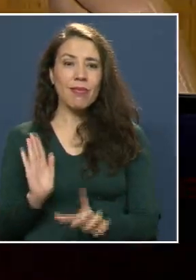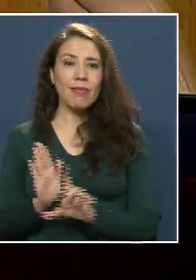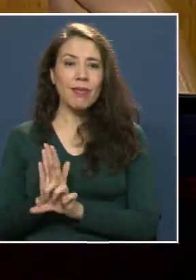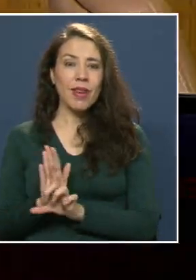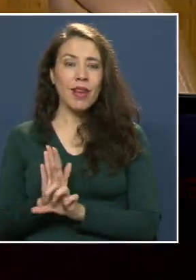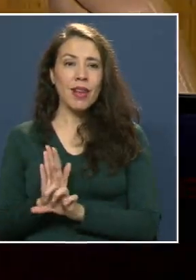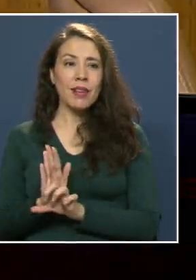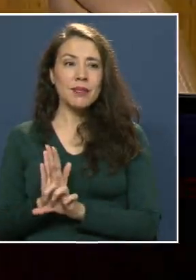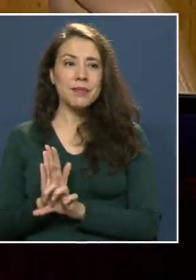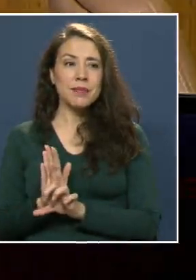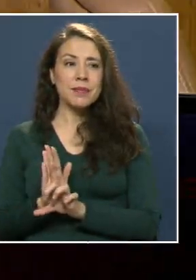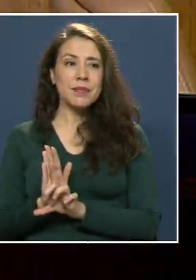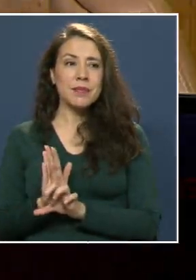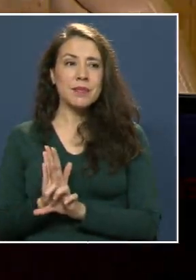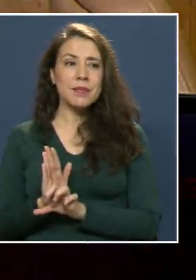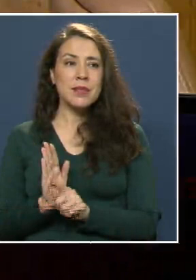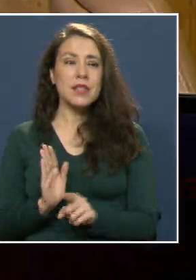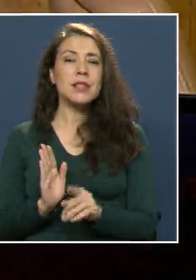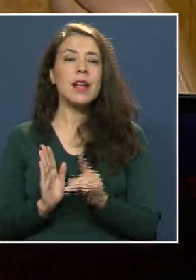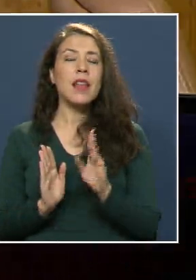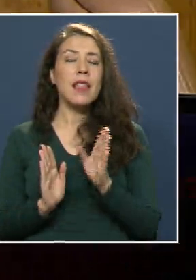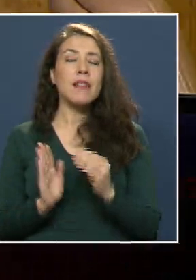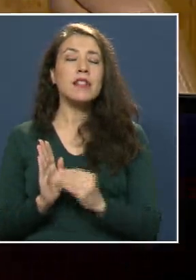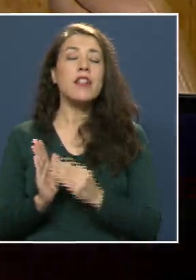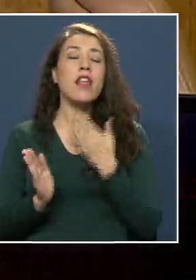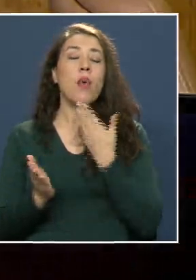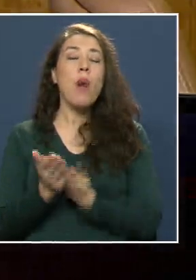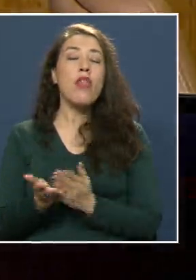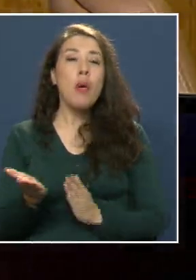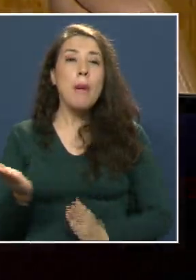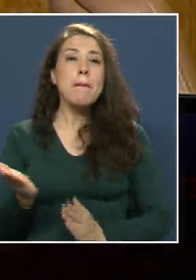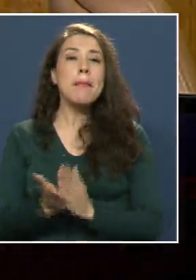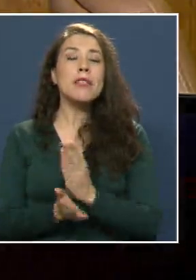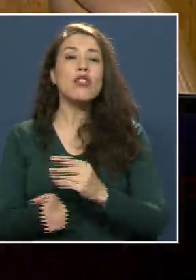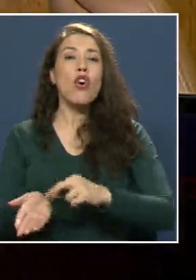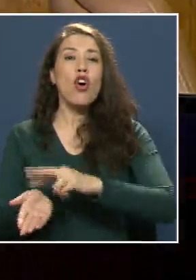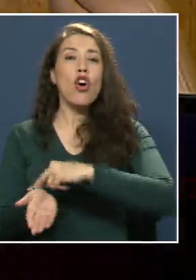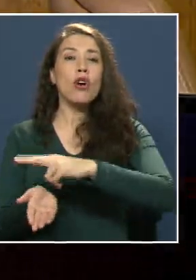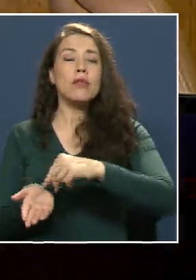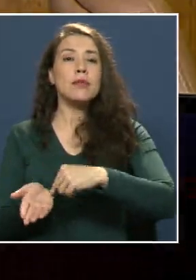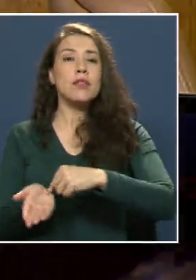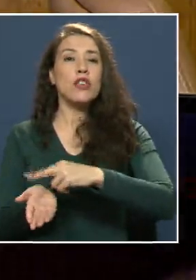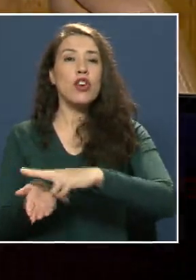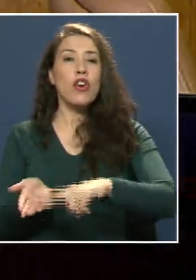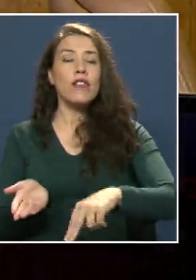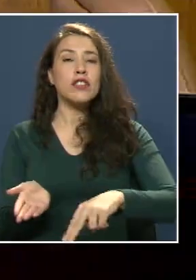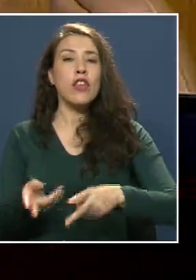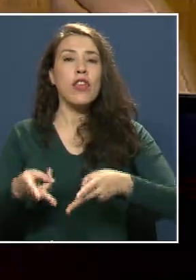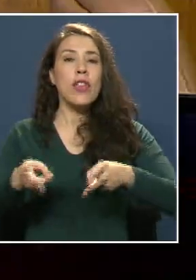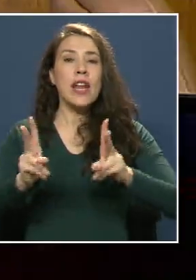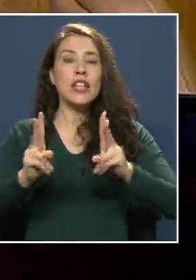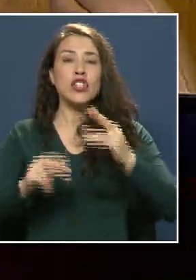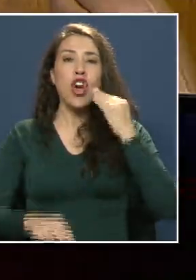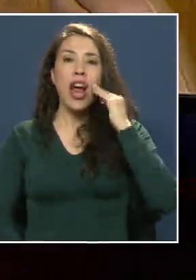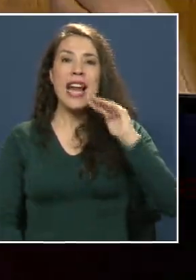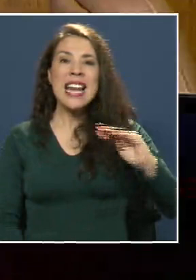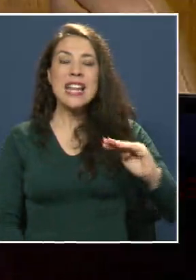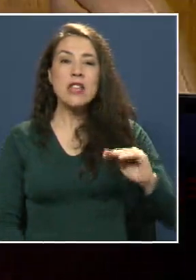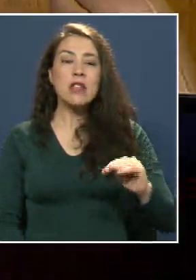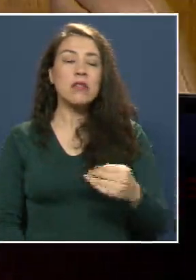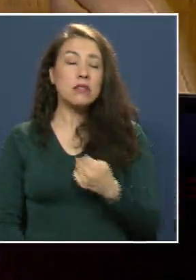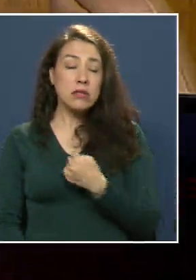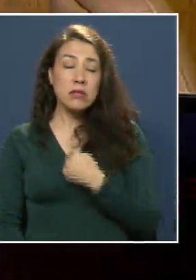la concebimos desde que aprobamos la Convención de Derechos del Niño. Para mí, este tipo de